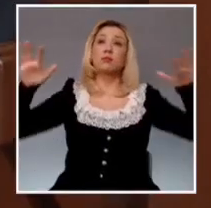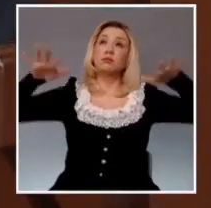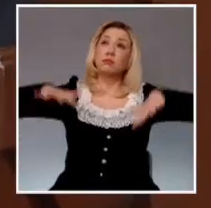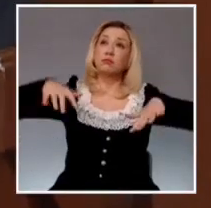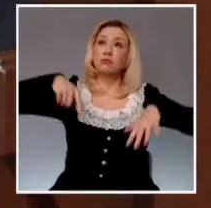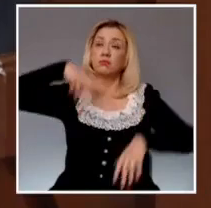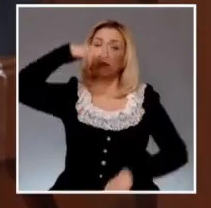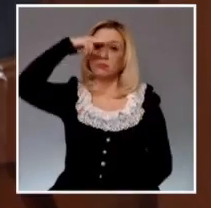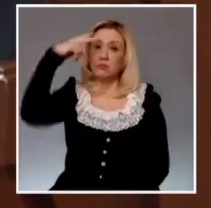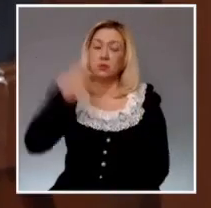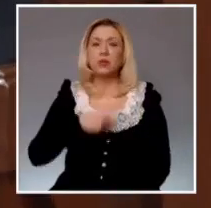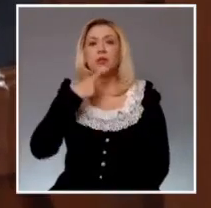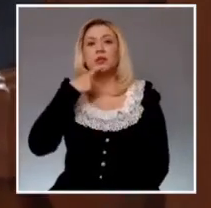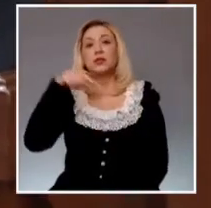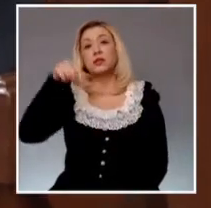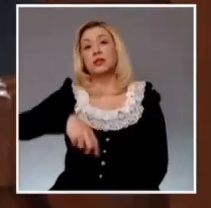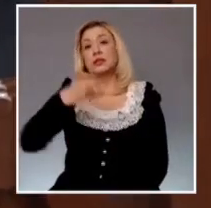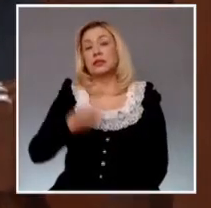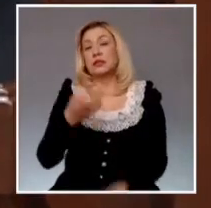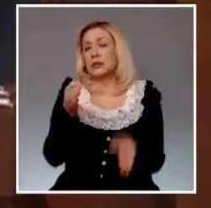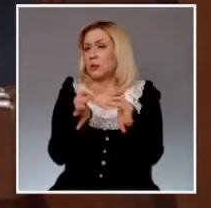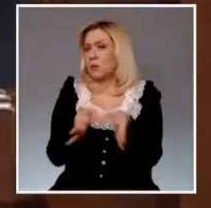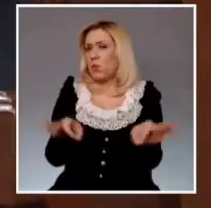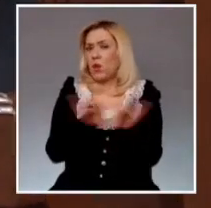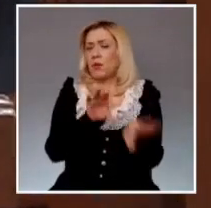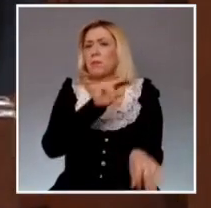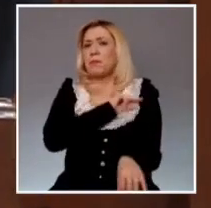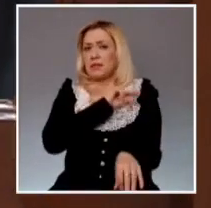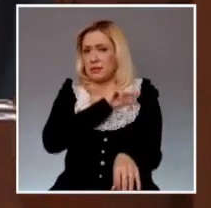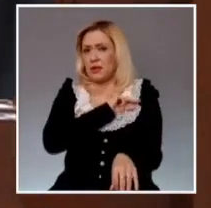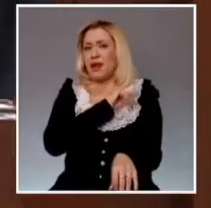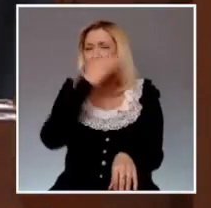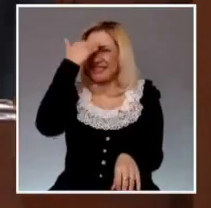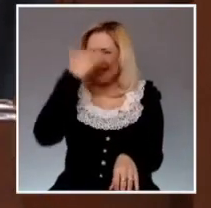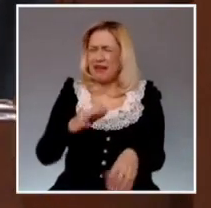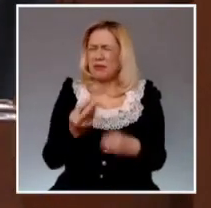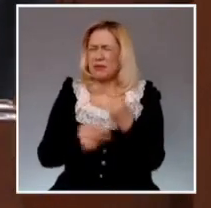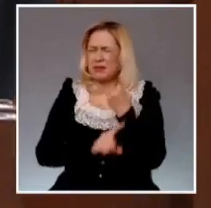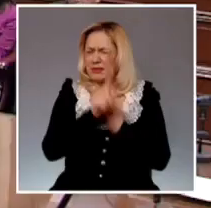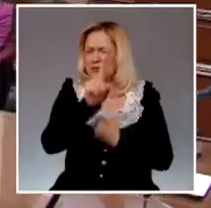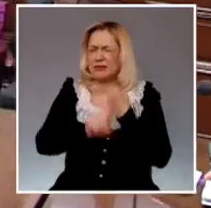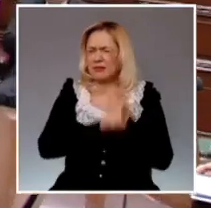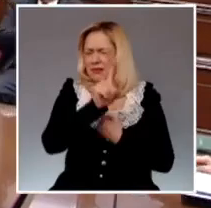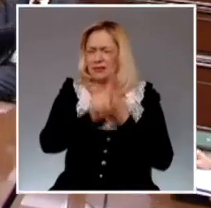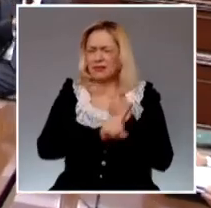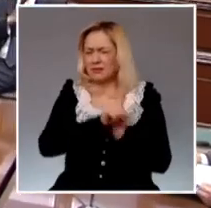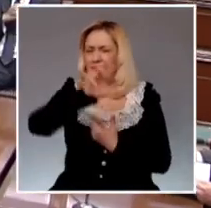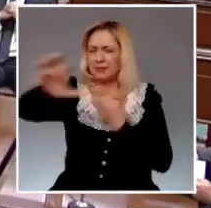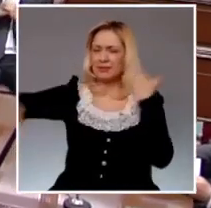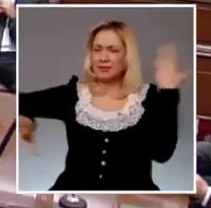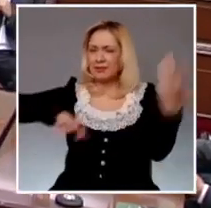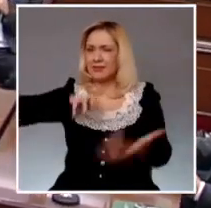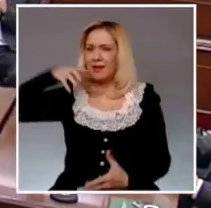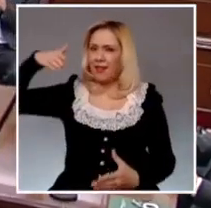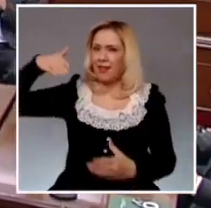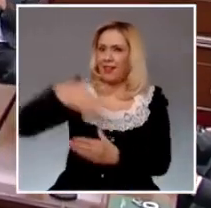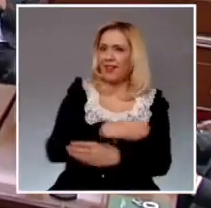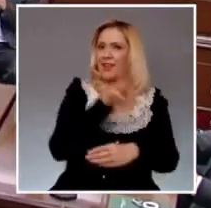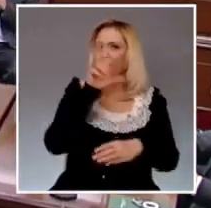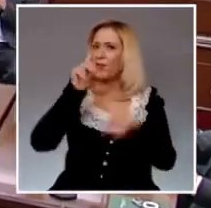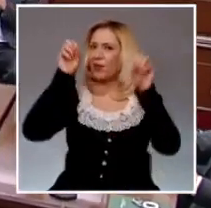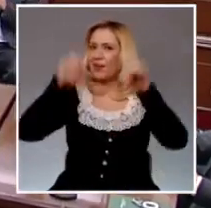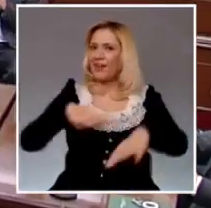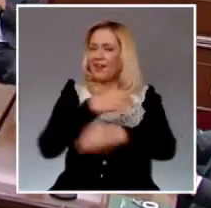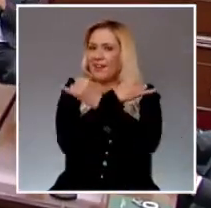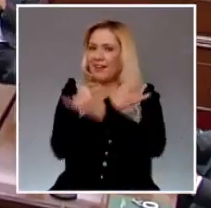que este año ha sido especialmente complejo ante frecuentes cuestionamientos a la independencia y a la legitimidad con la que enfrentan sus